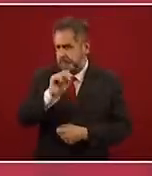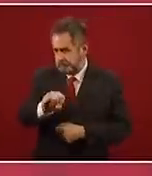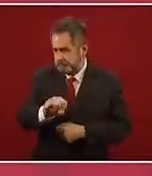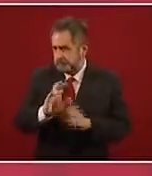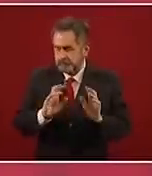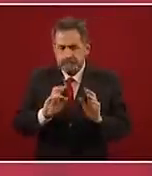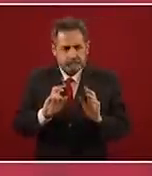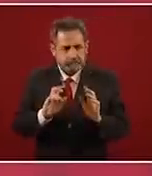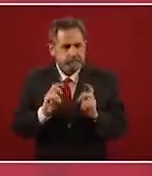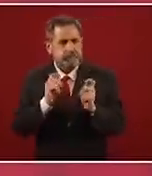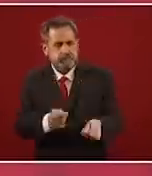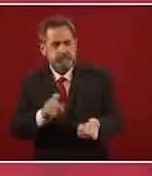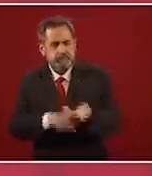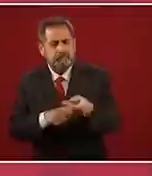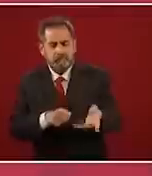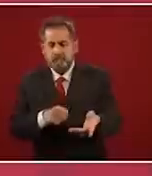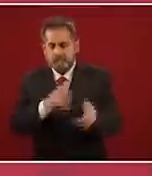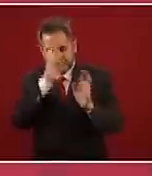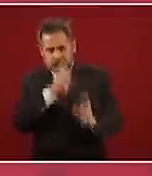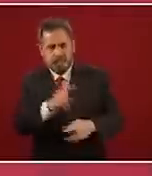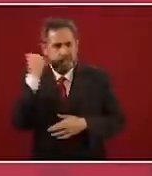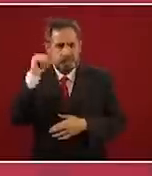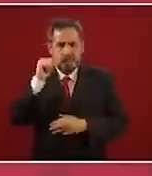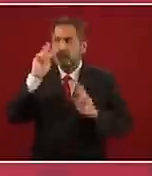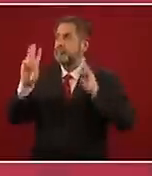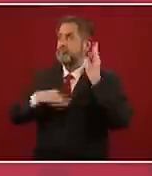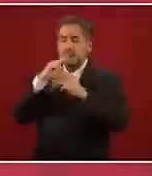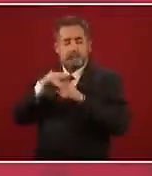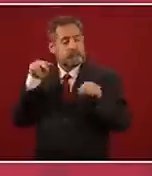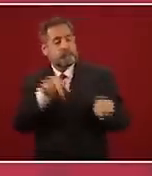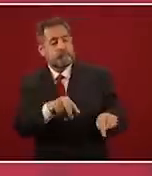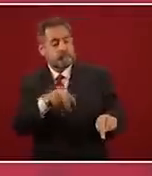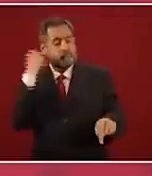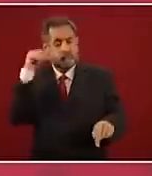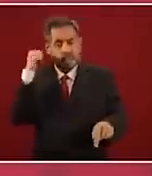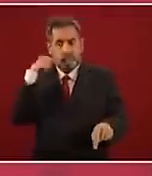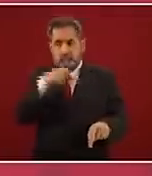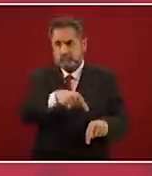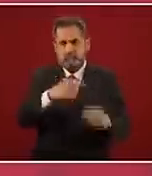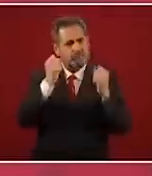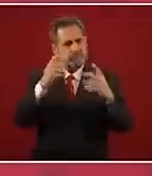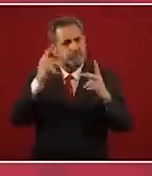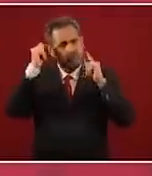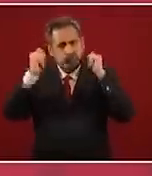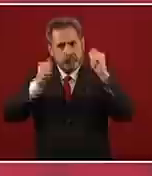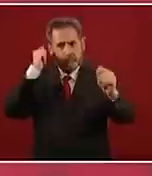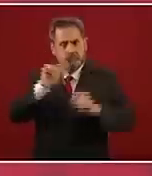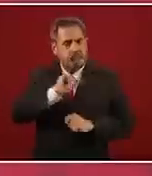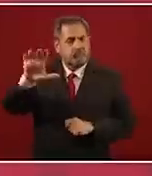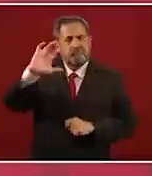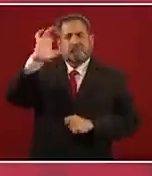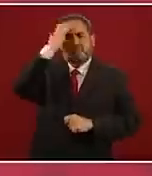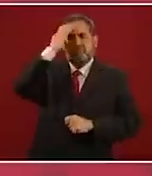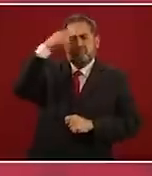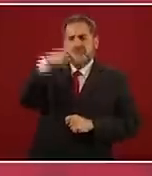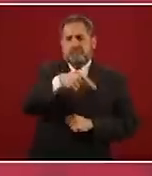dé su lugar a nivel mundial. Es un centro turístico de fama